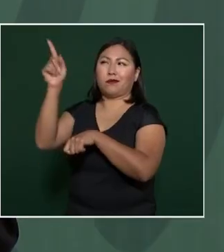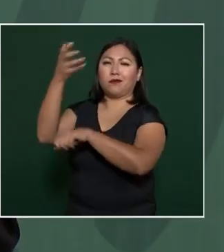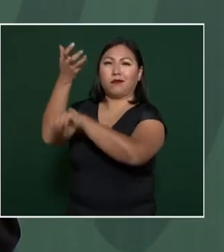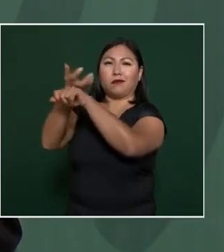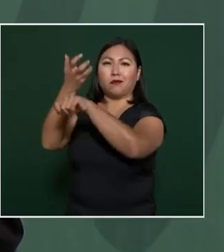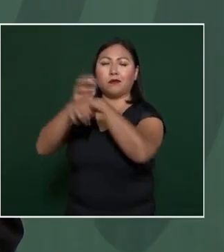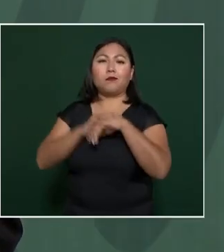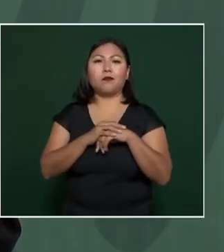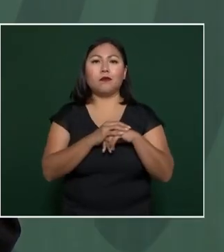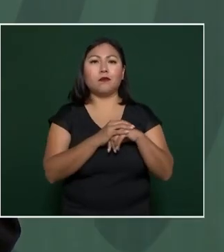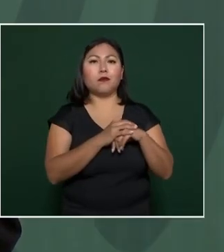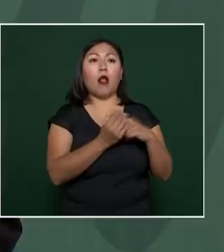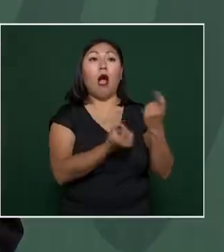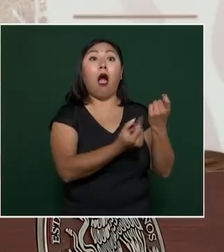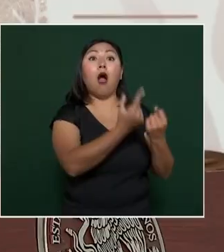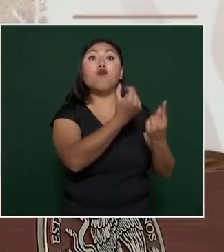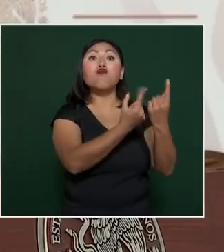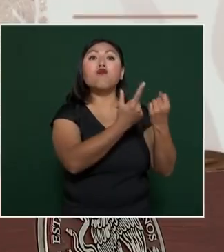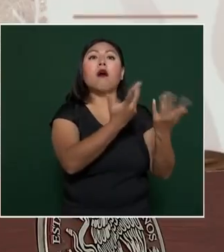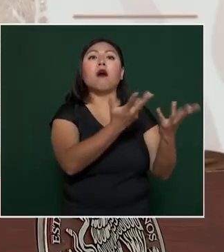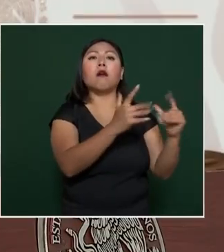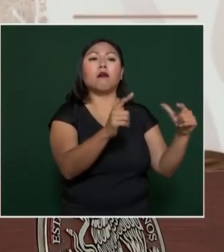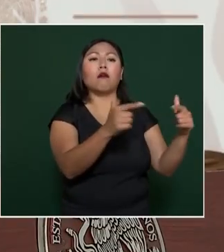contestan sí 75